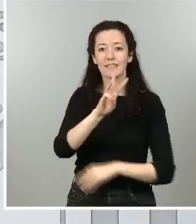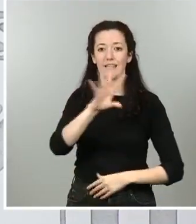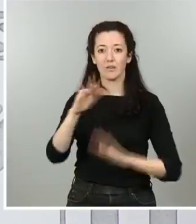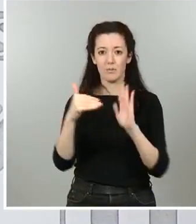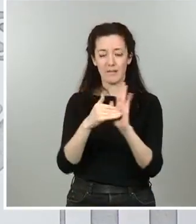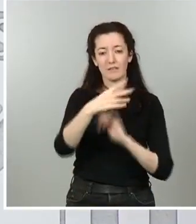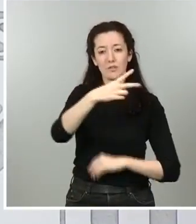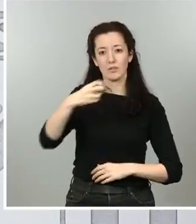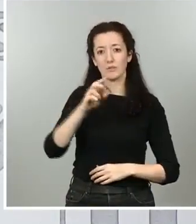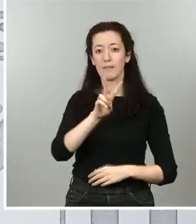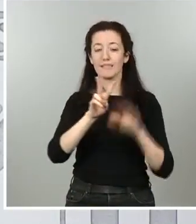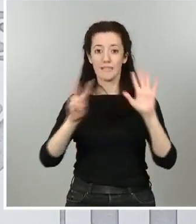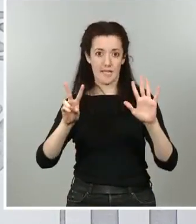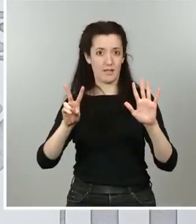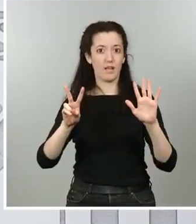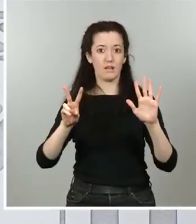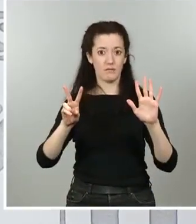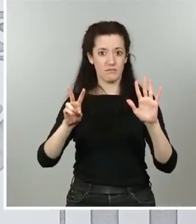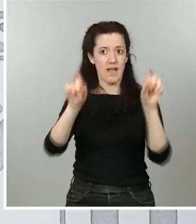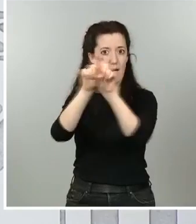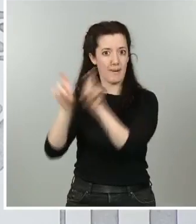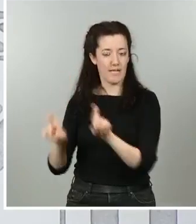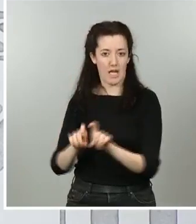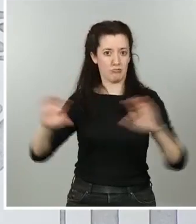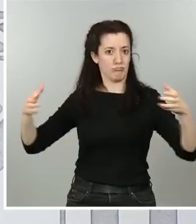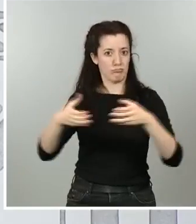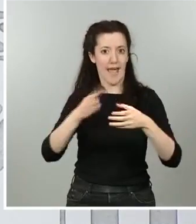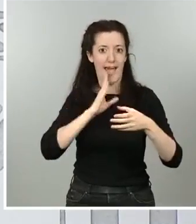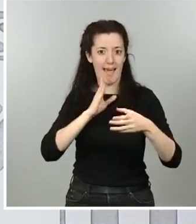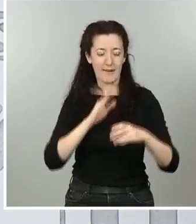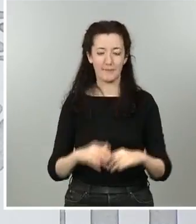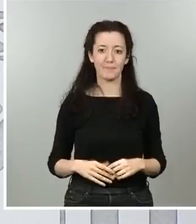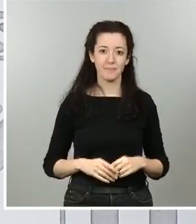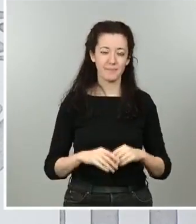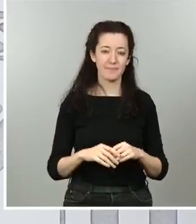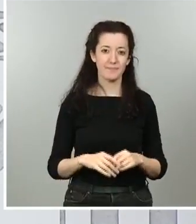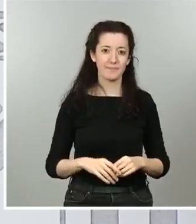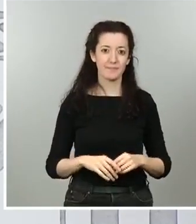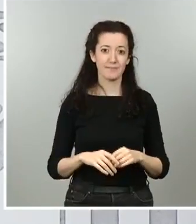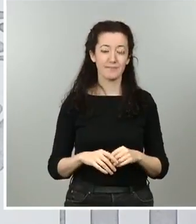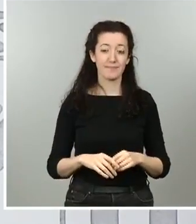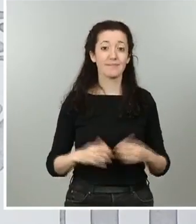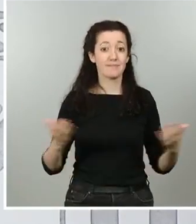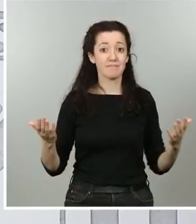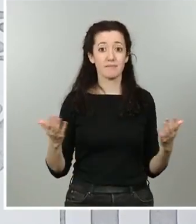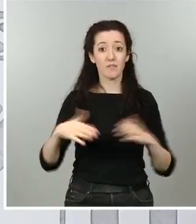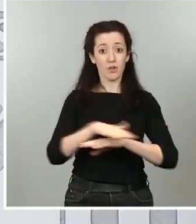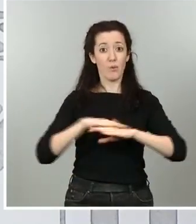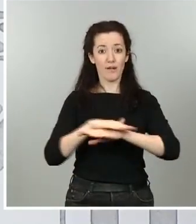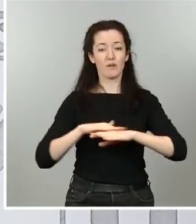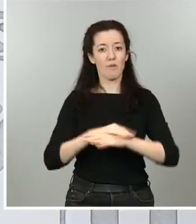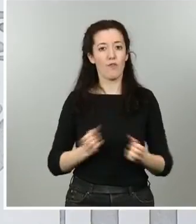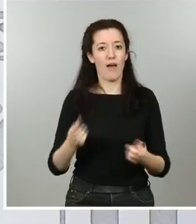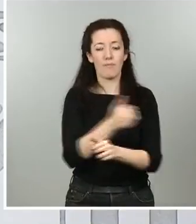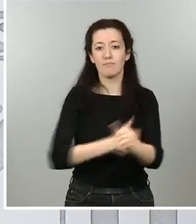35.227 al conjunto de estas empresas. Por tanto, y como ven, el Gobierno está priorizando que las comunidades autónomas y el